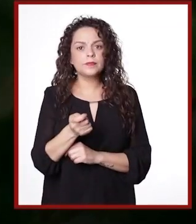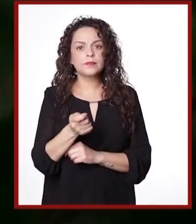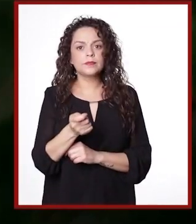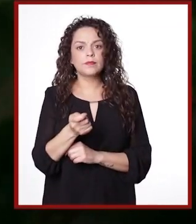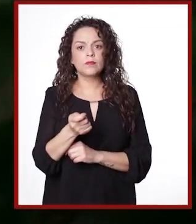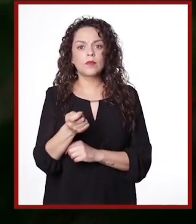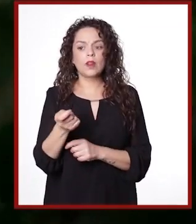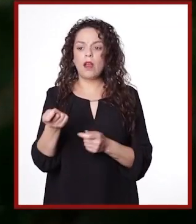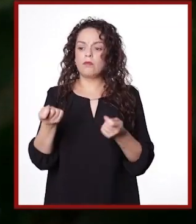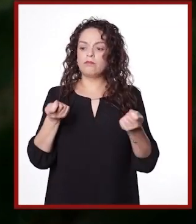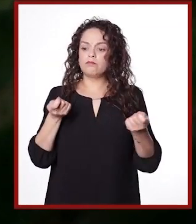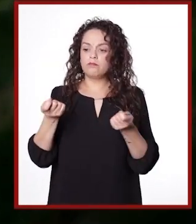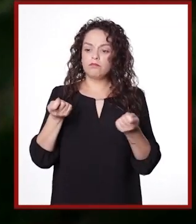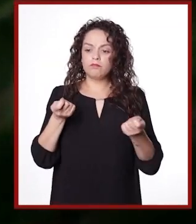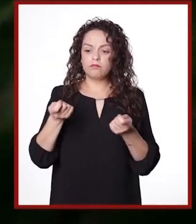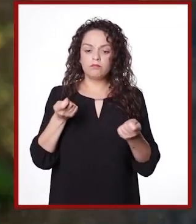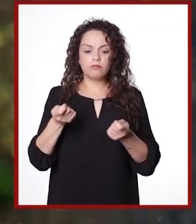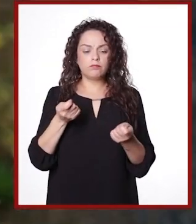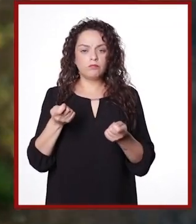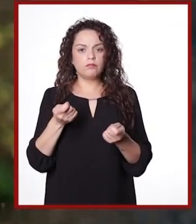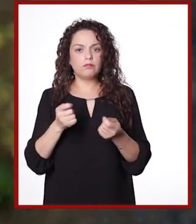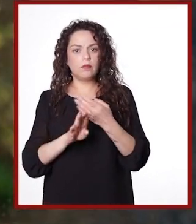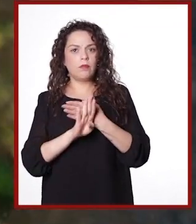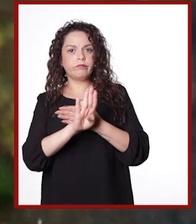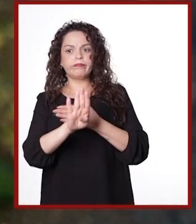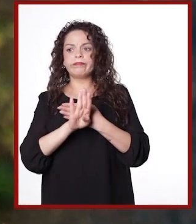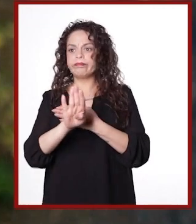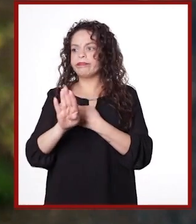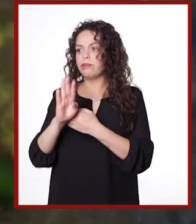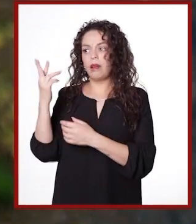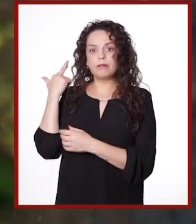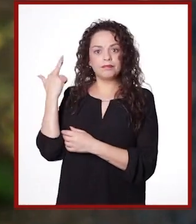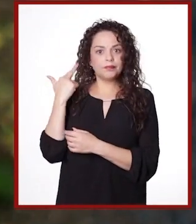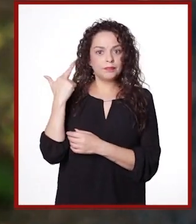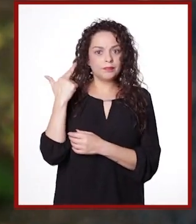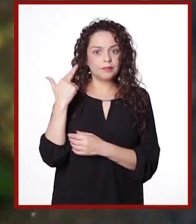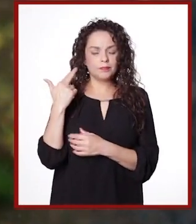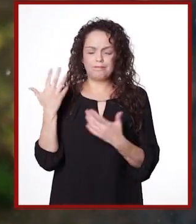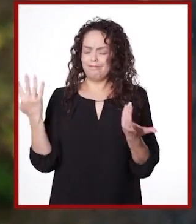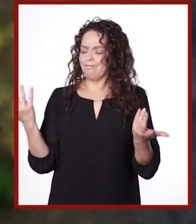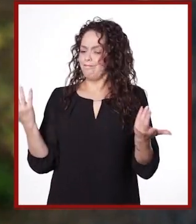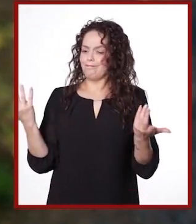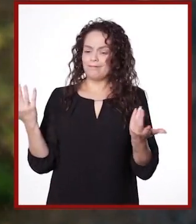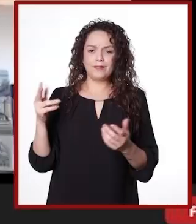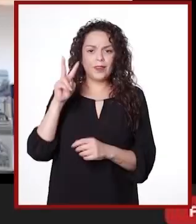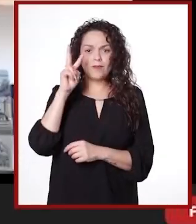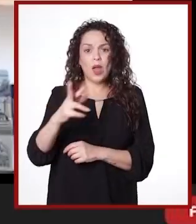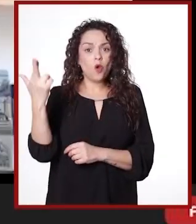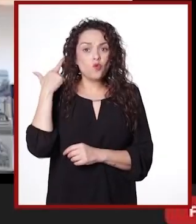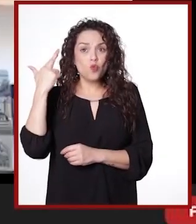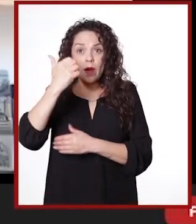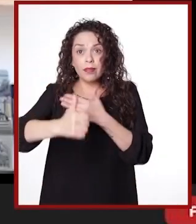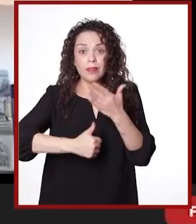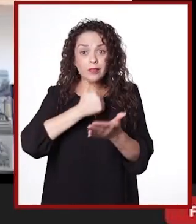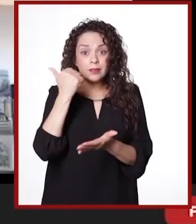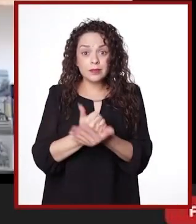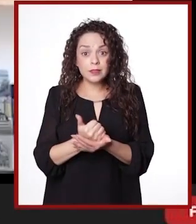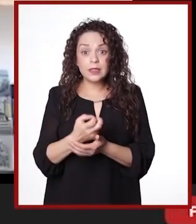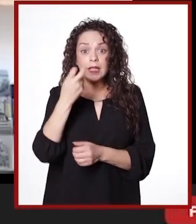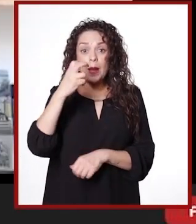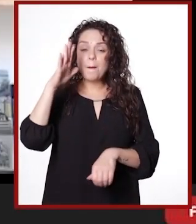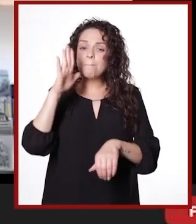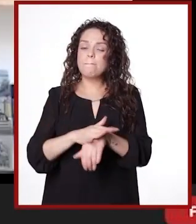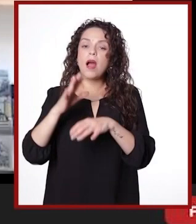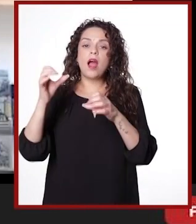reguladores acústicos, aislantes acústicos. Órale, eso no lo sabía. No, hombre, o sea, el ruido de la ciudad es una de las contaminaciones,